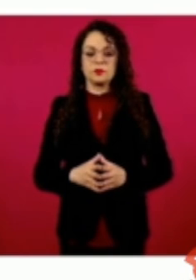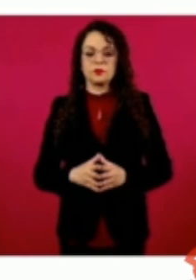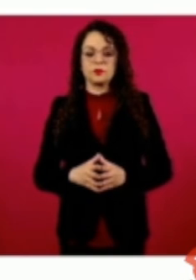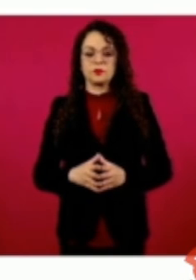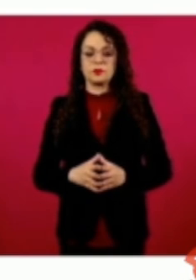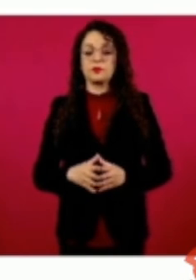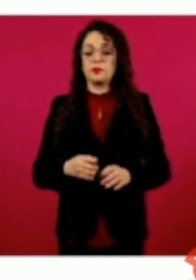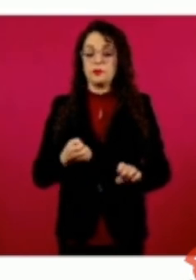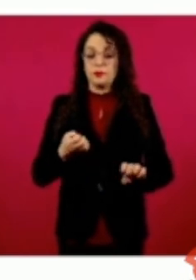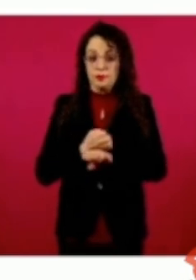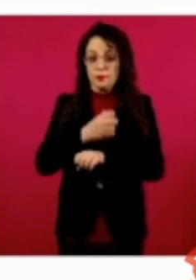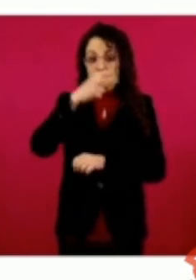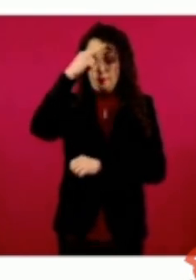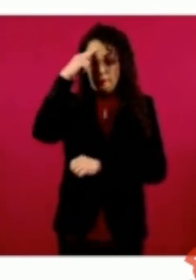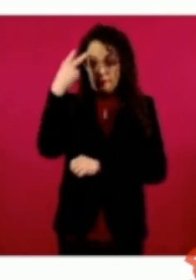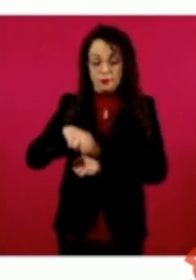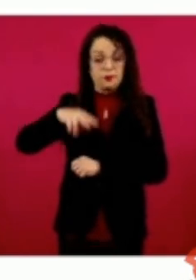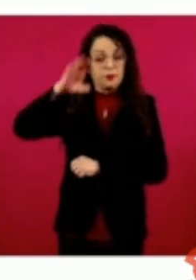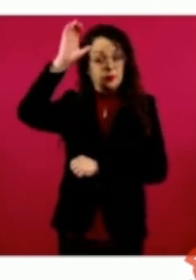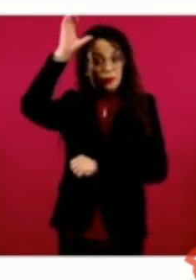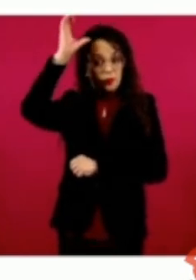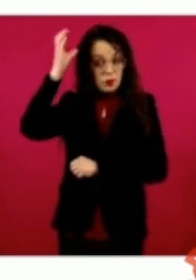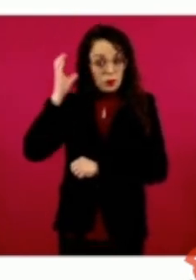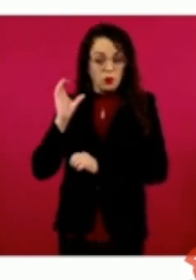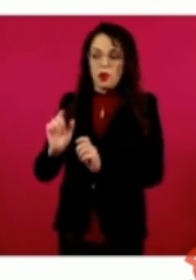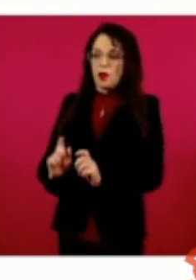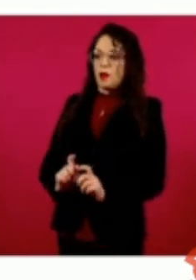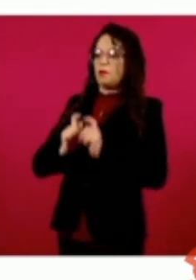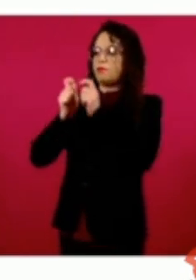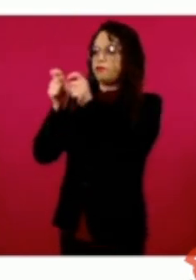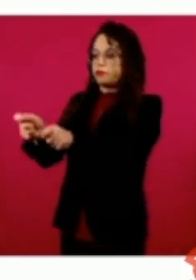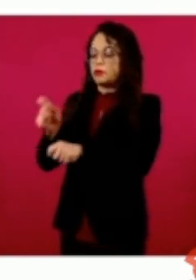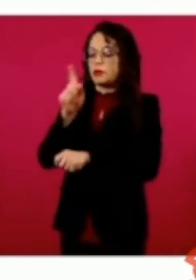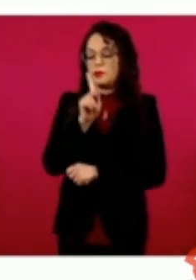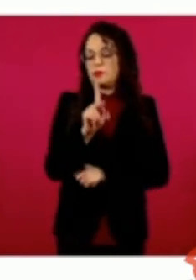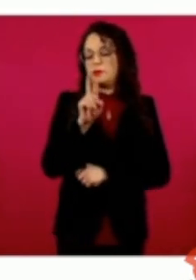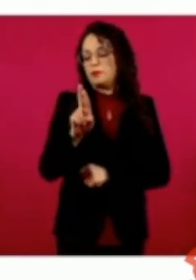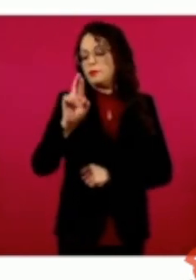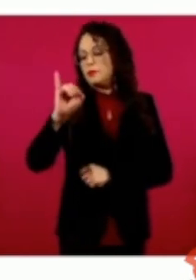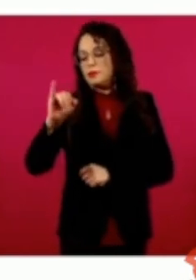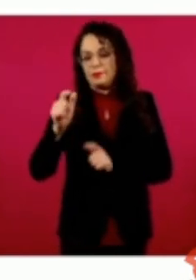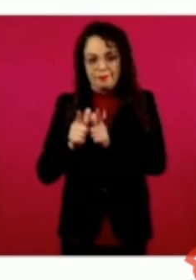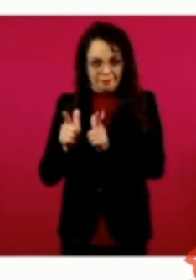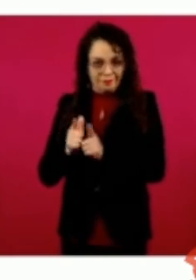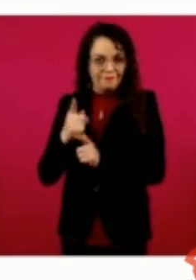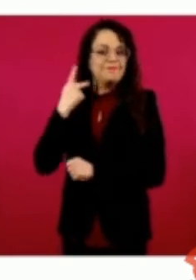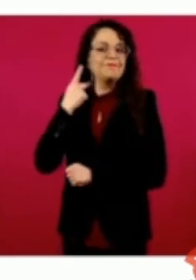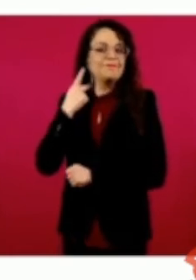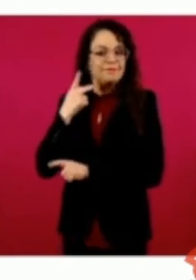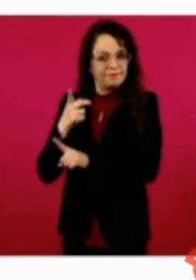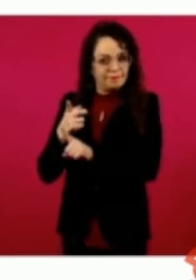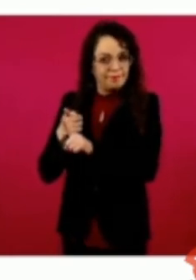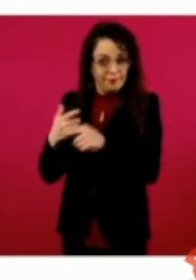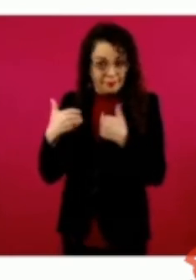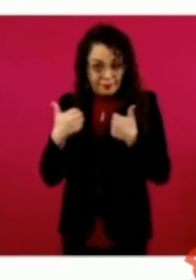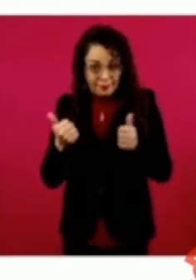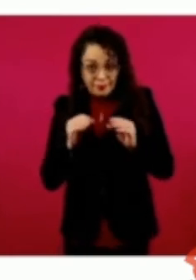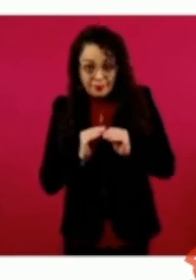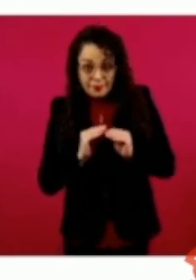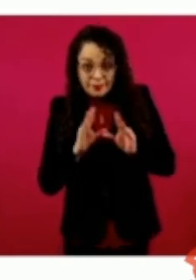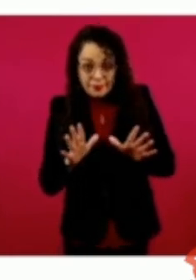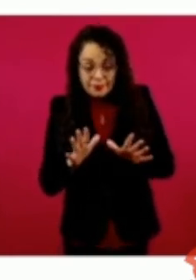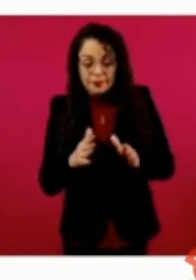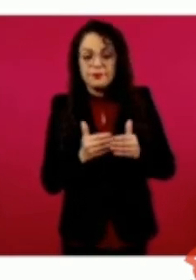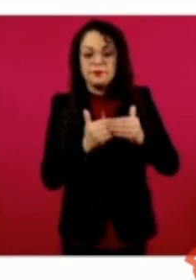México y Coahuila quedan para el PRI. Así es. Para decirlo claro. La presidencia y la jefatura de gobierno. Mientras que el Partido